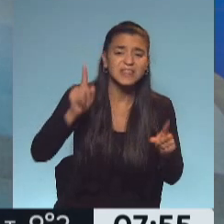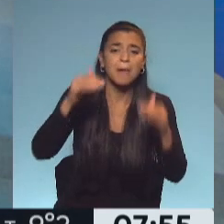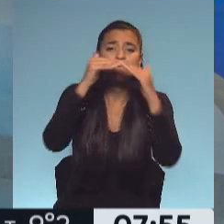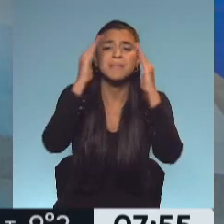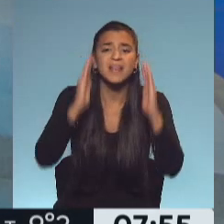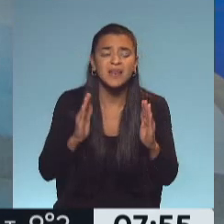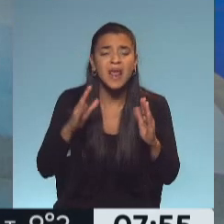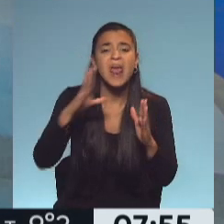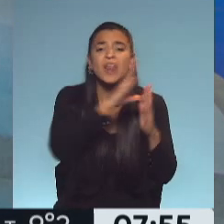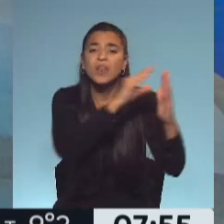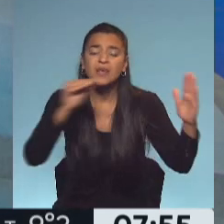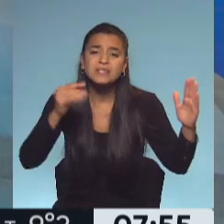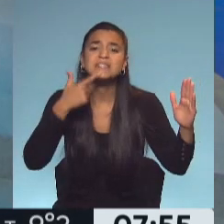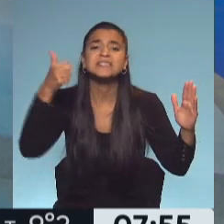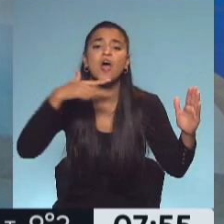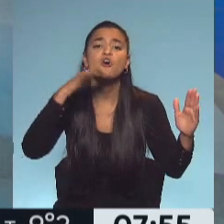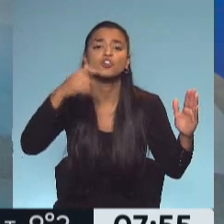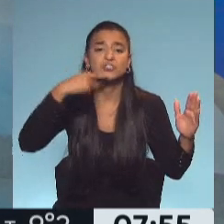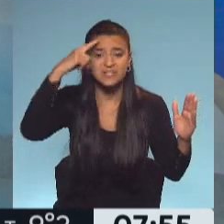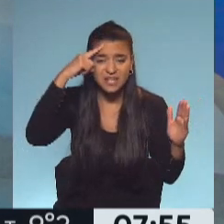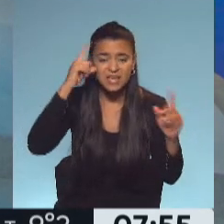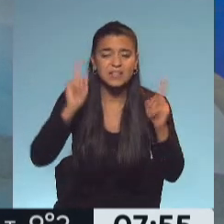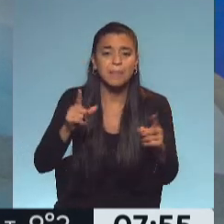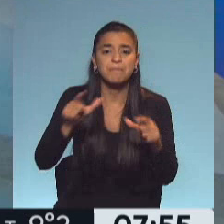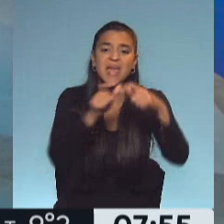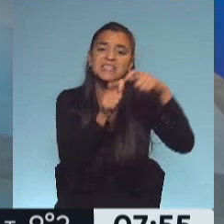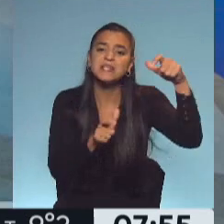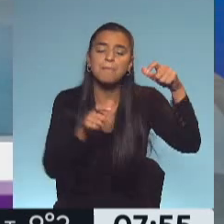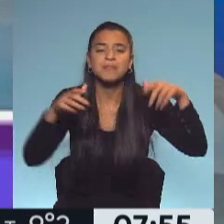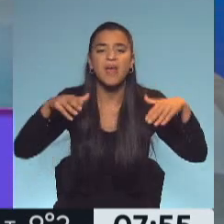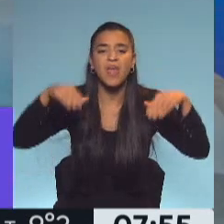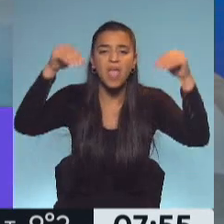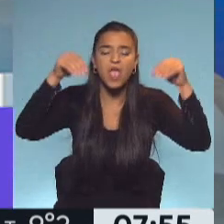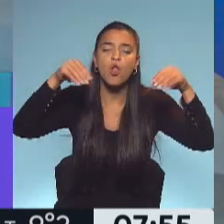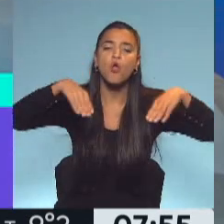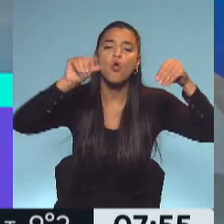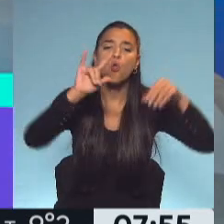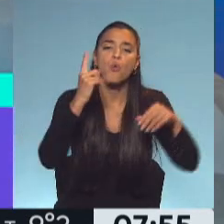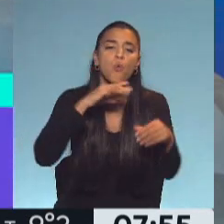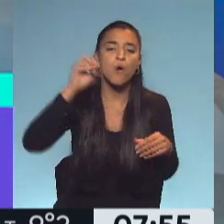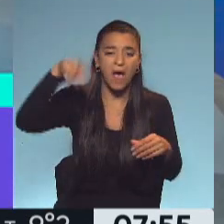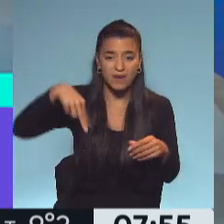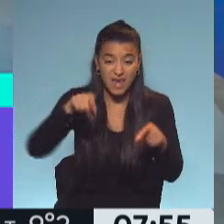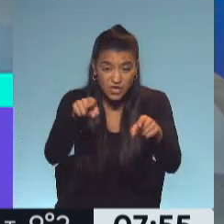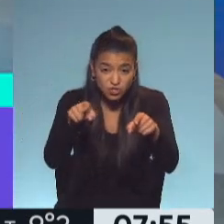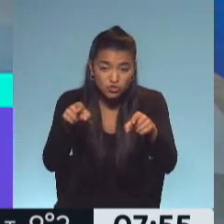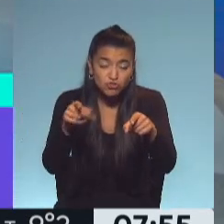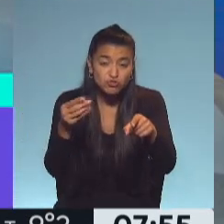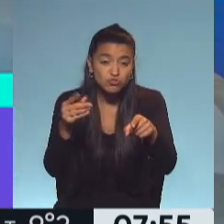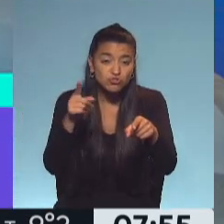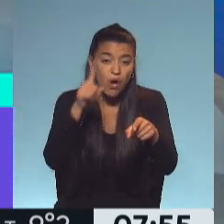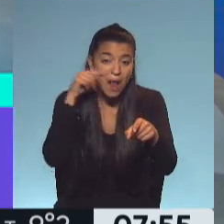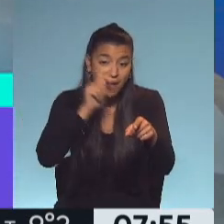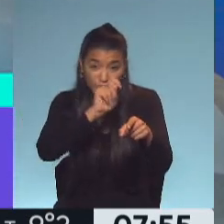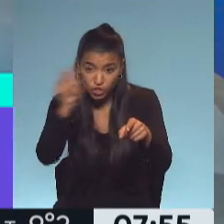San José réplica de la que está en la Basílica, junto con una estampita de Luján, una colección de la Divina Comedia. ¿Eso le regaló Ahí el está. Papa a